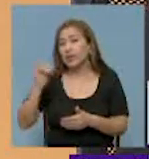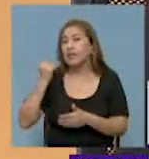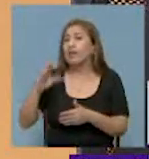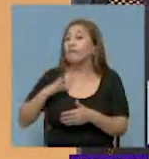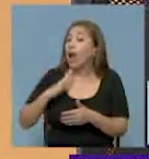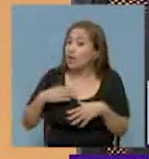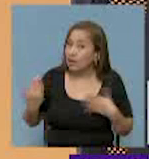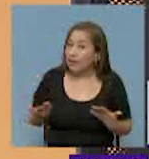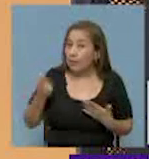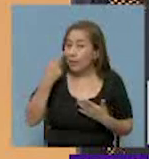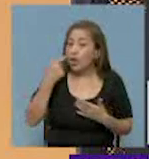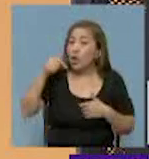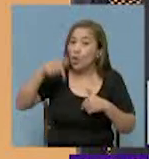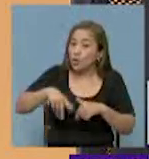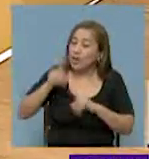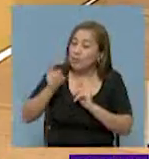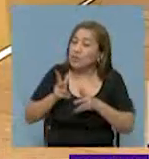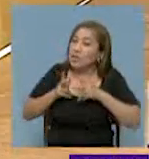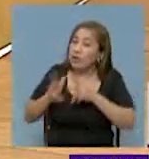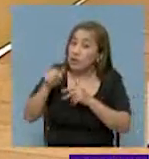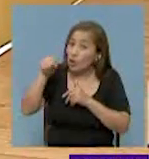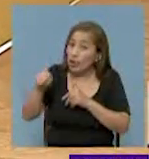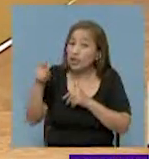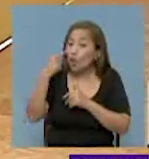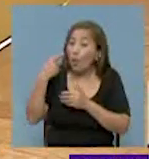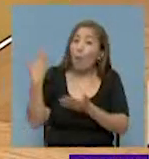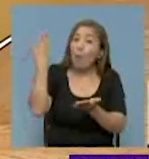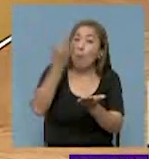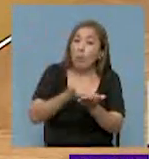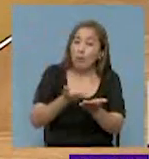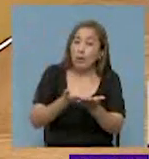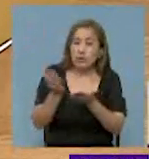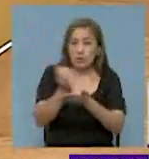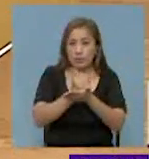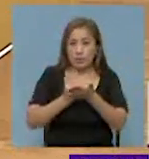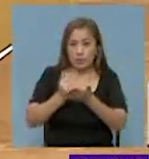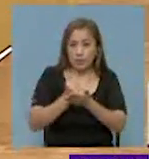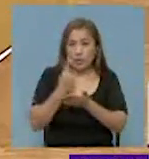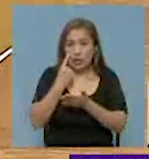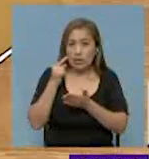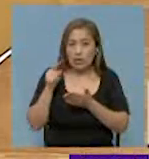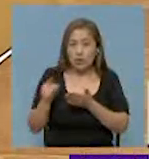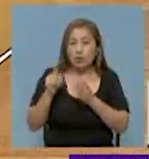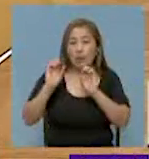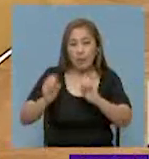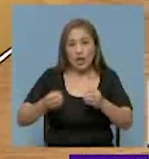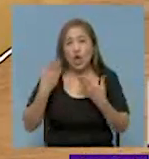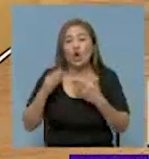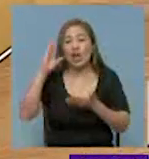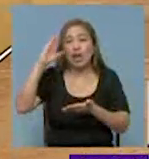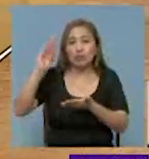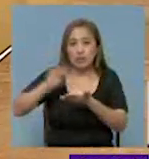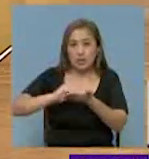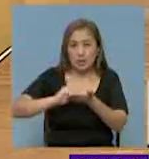cuentas seguimos intimadas también a que se haga yo no estamos a la espera de que la institución mejores sus procesos